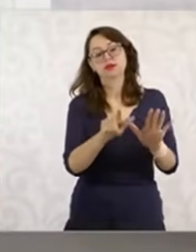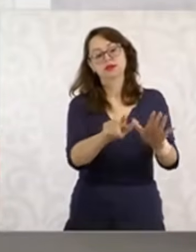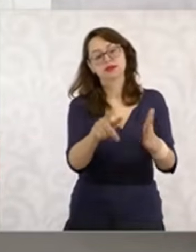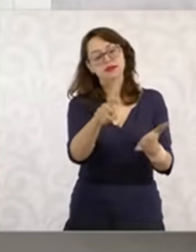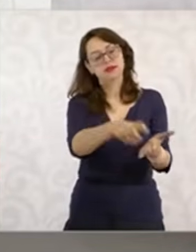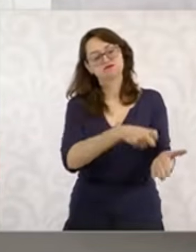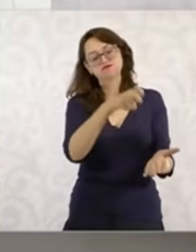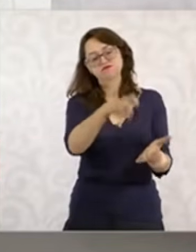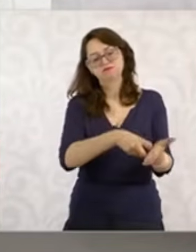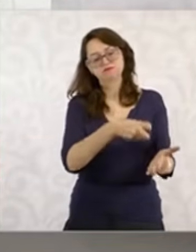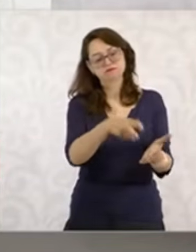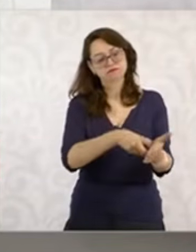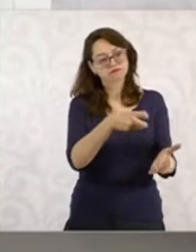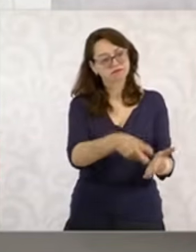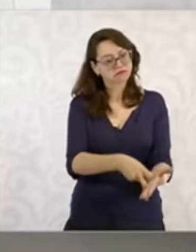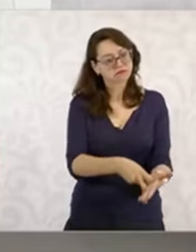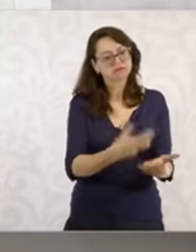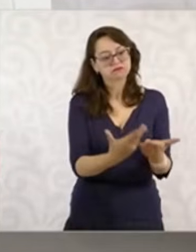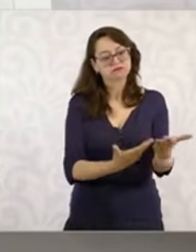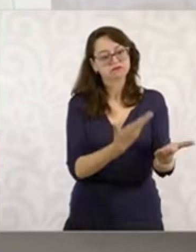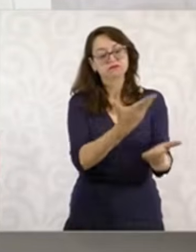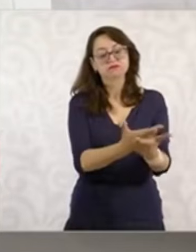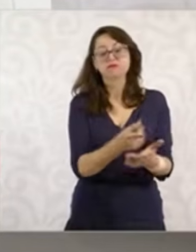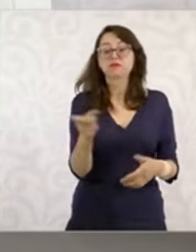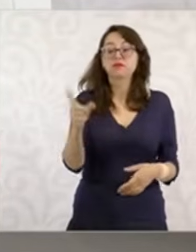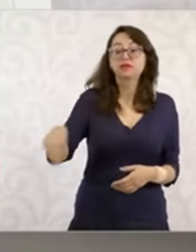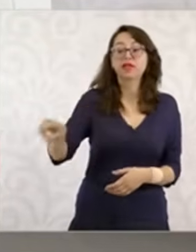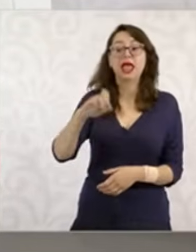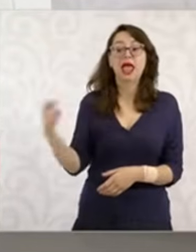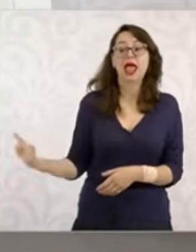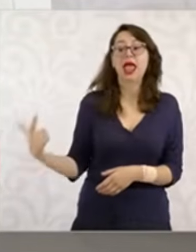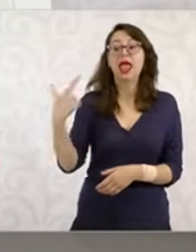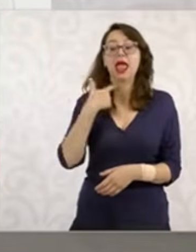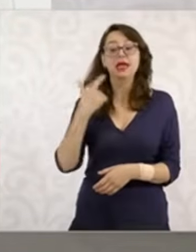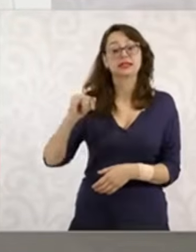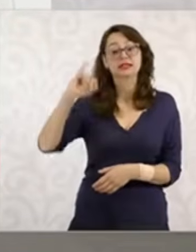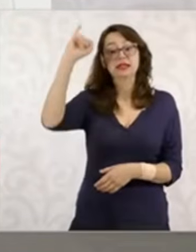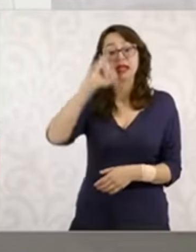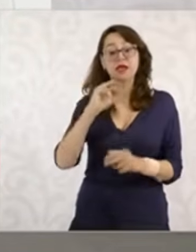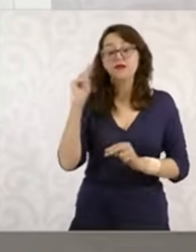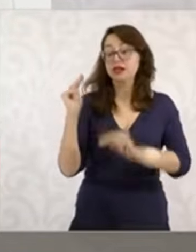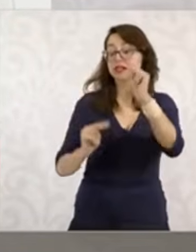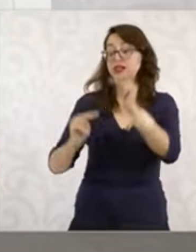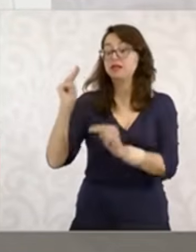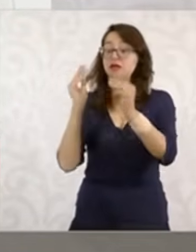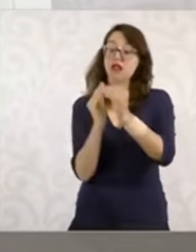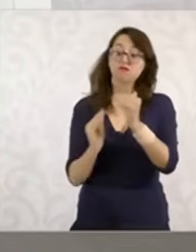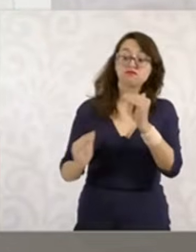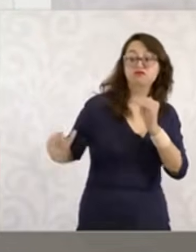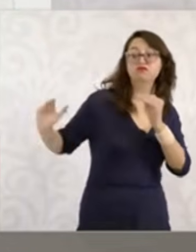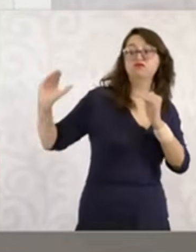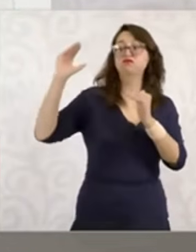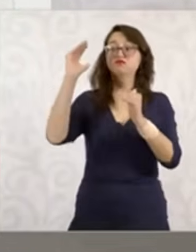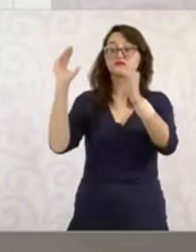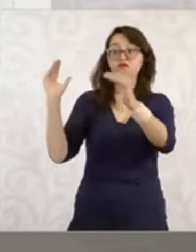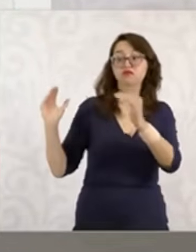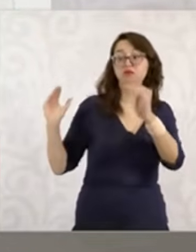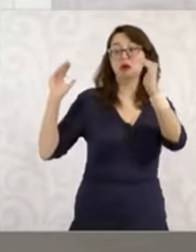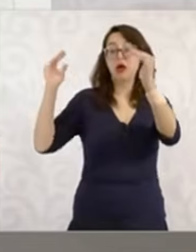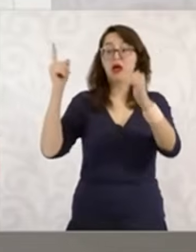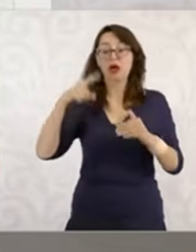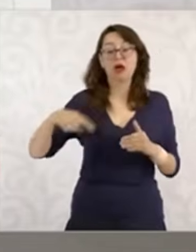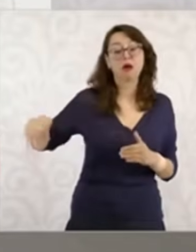establecer que las pensiones de exfuncionarios de altos mandos de confianza no